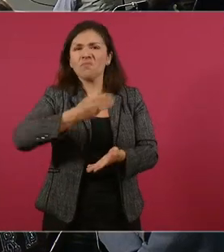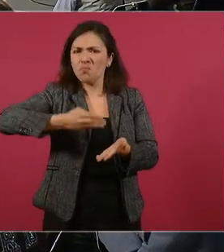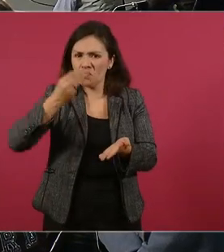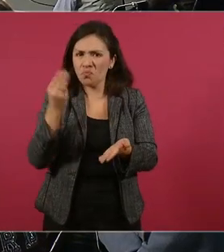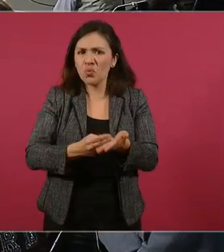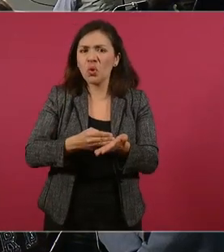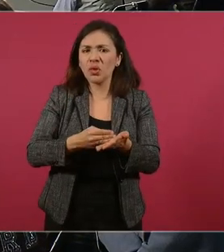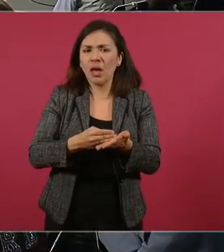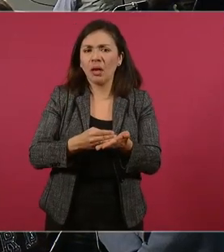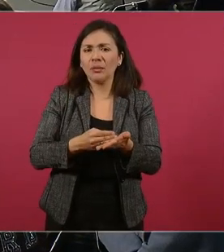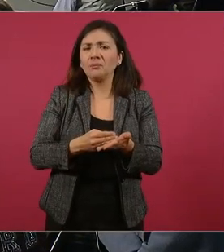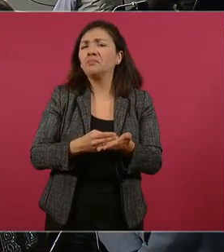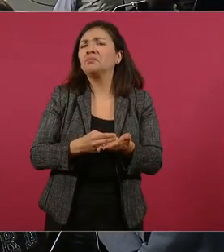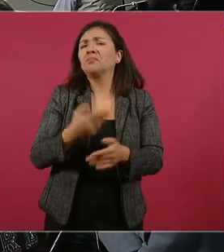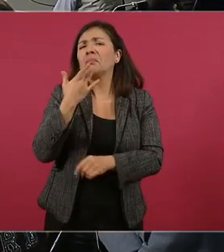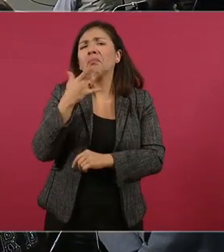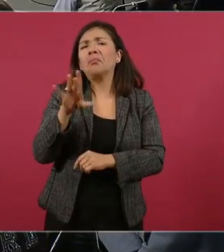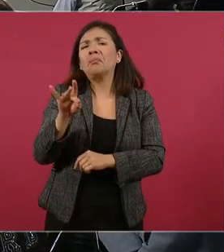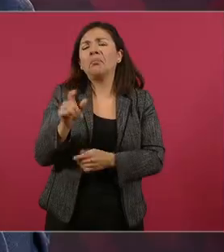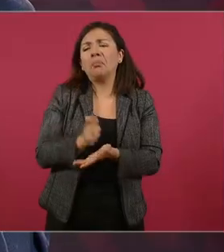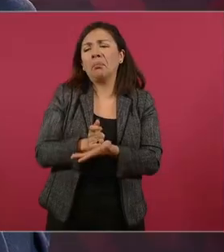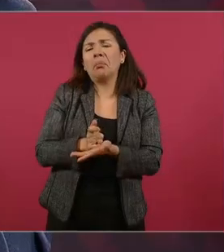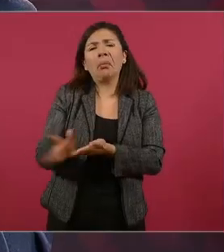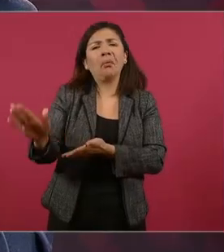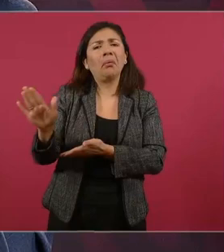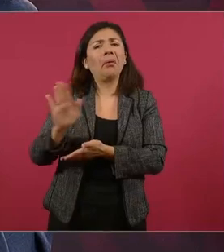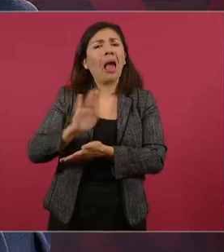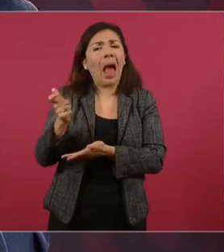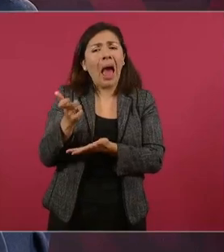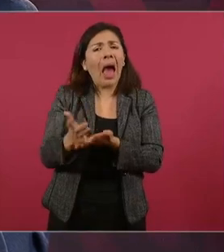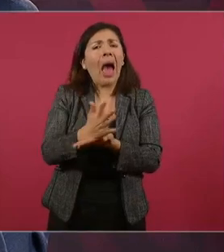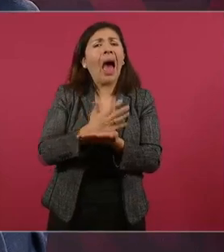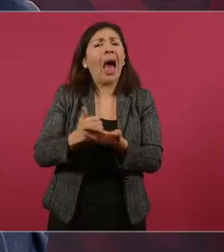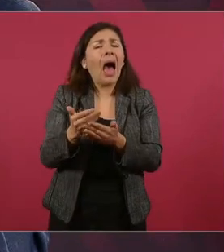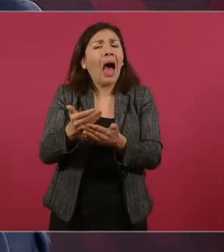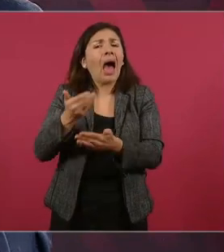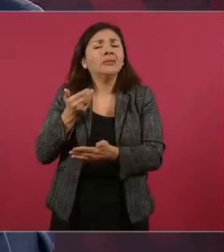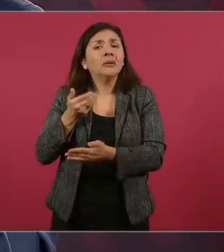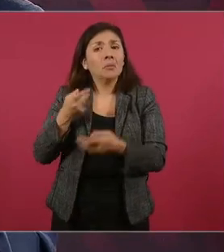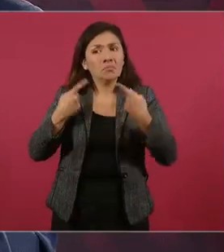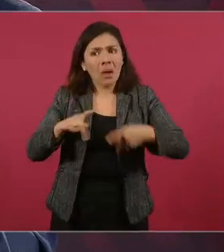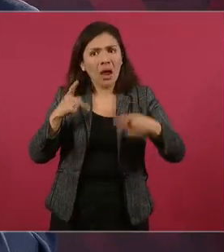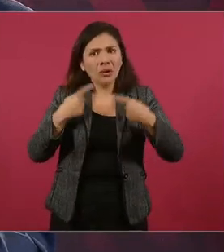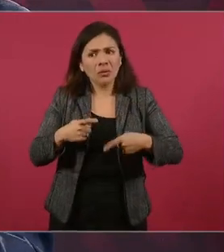que no significaba nada para lo que habían ganado, con el dolor humano,